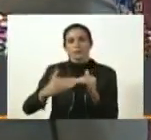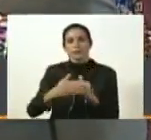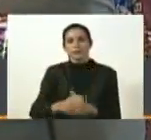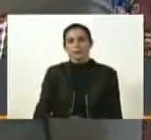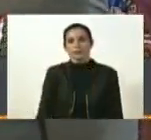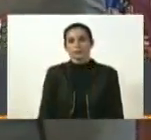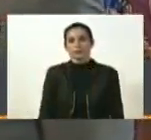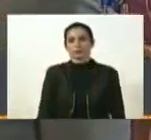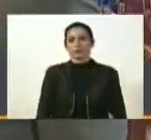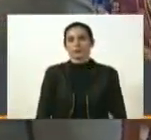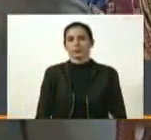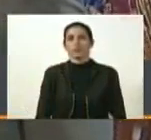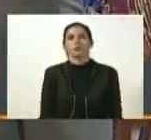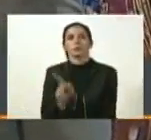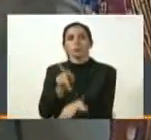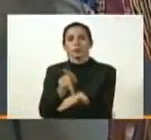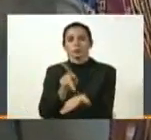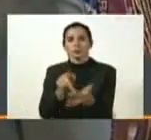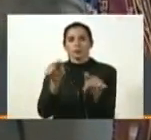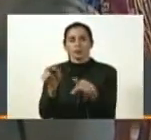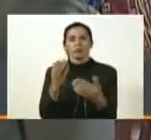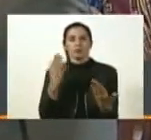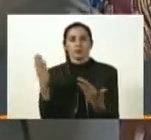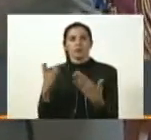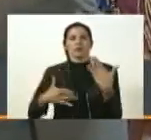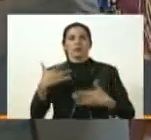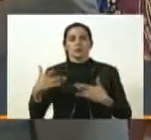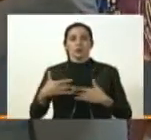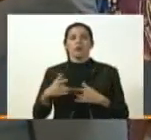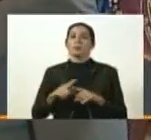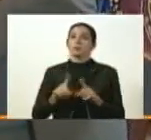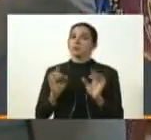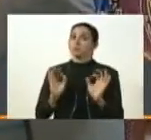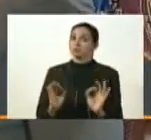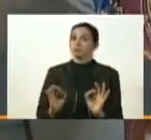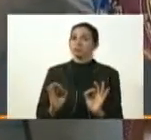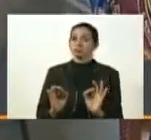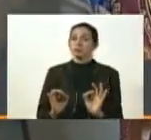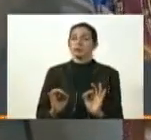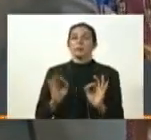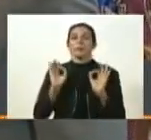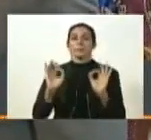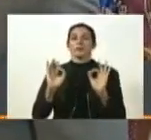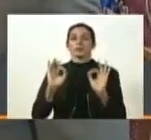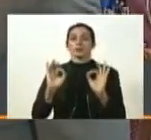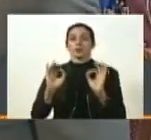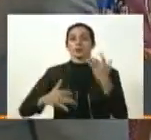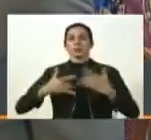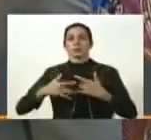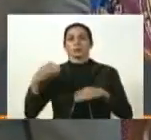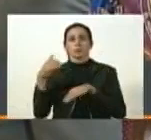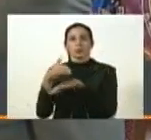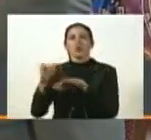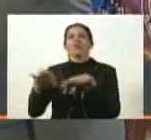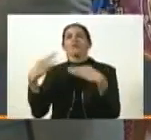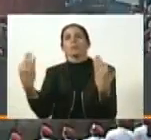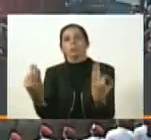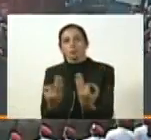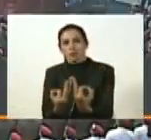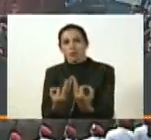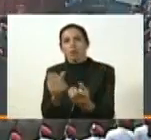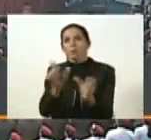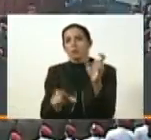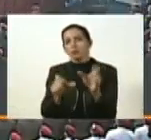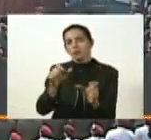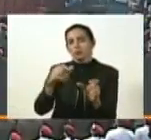Nacional Bolivariana que participa en este acto. Sin duda un significativo evento donde asisten familiares del personal